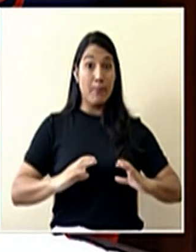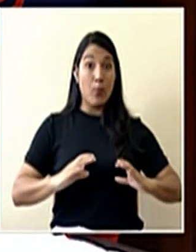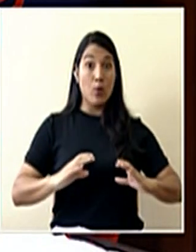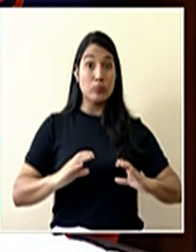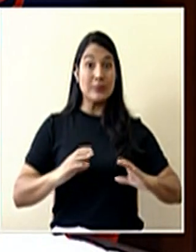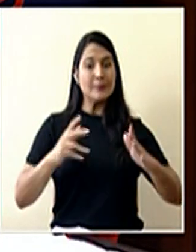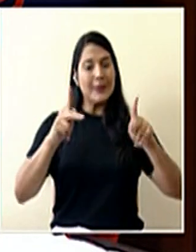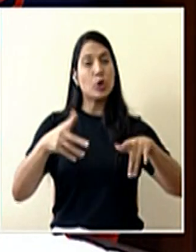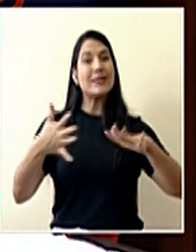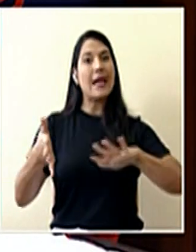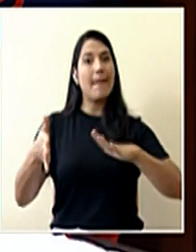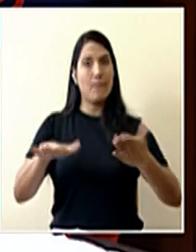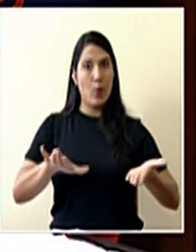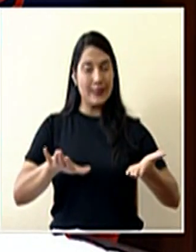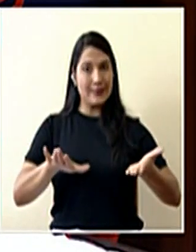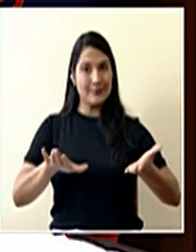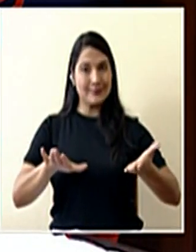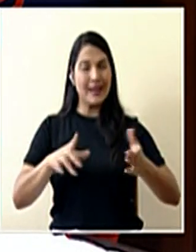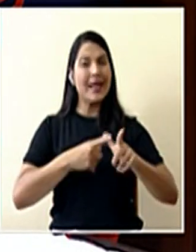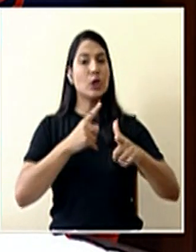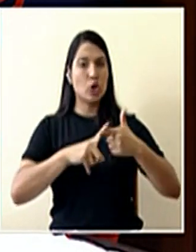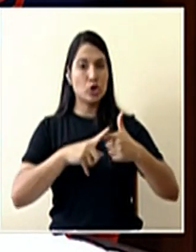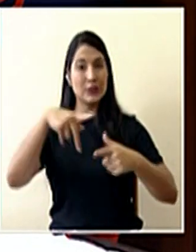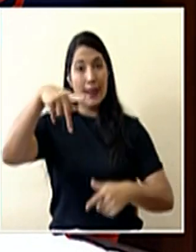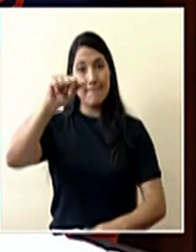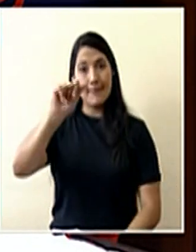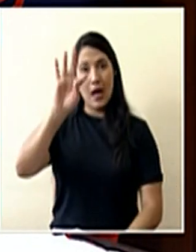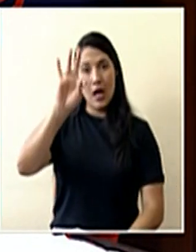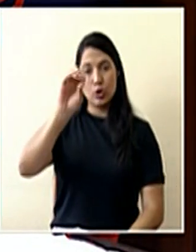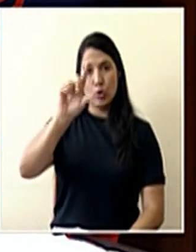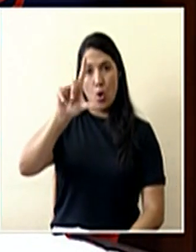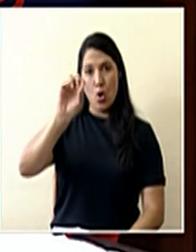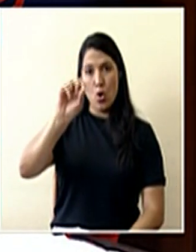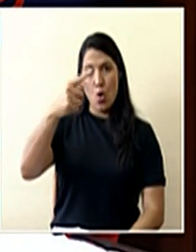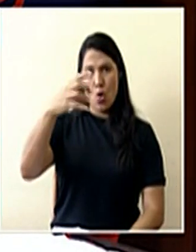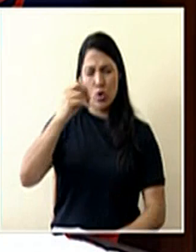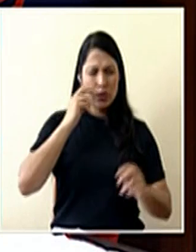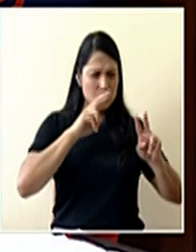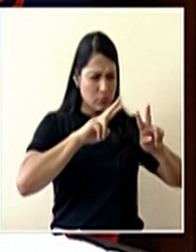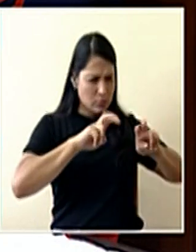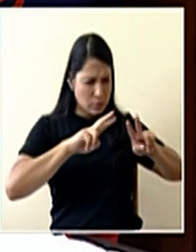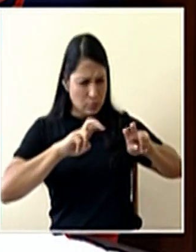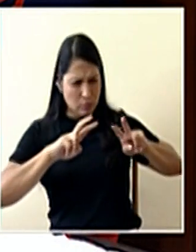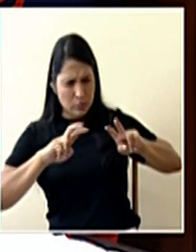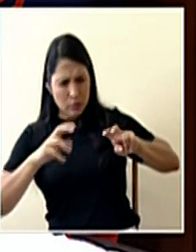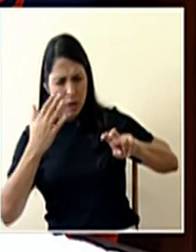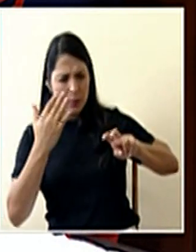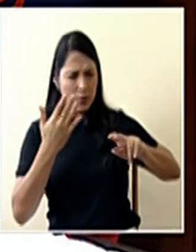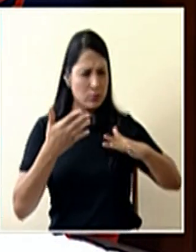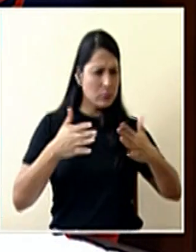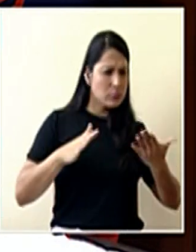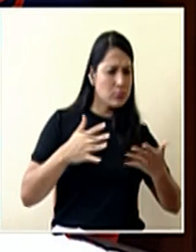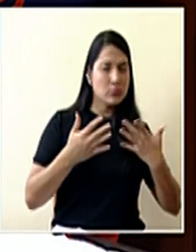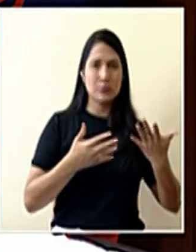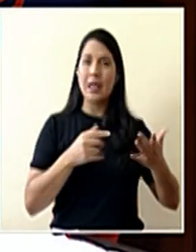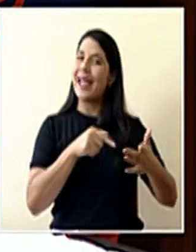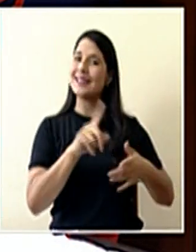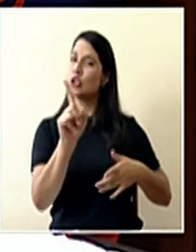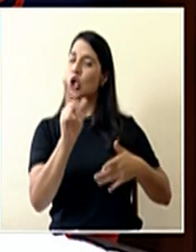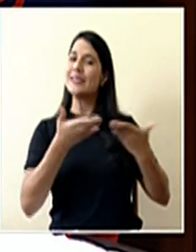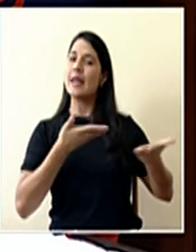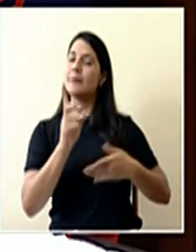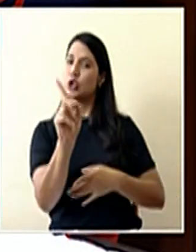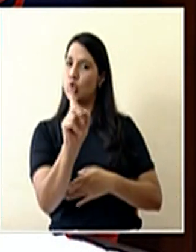logren salir adelante. Para eso se está trabajando en conjunto con una comisión de patólogos, donde participan patólogos de todo el país, para